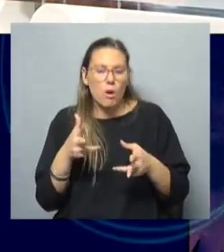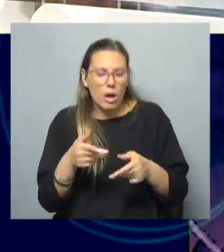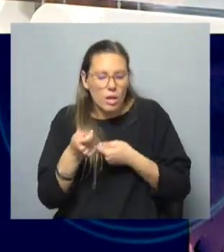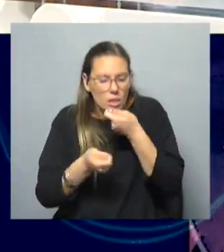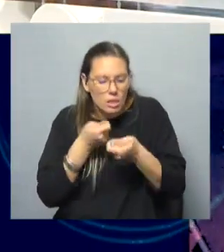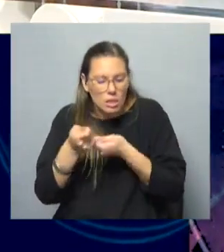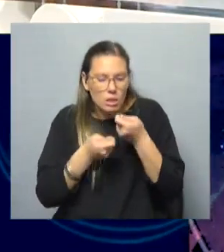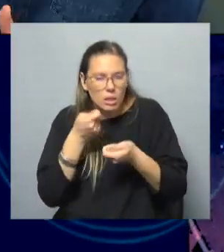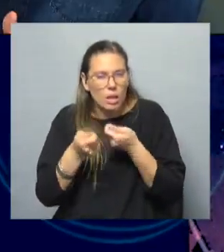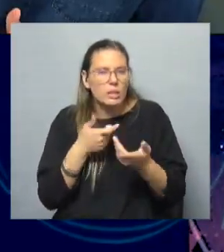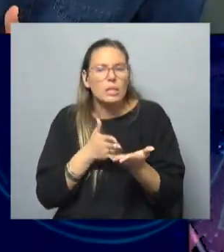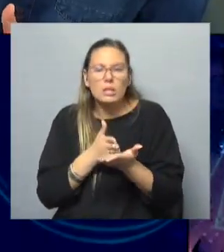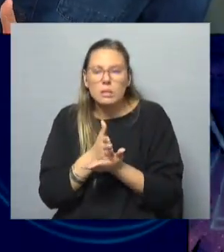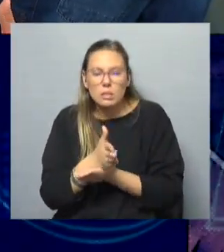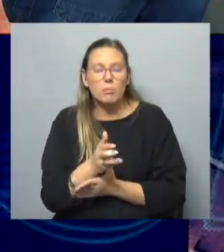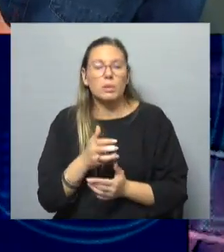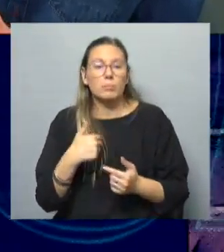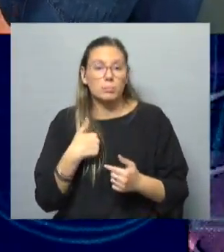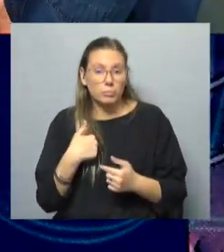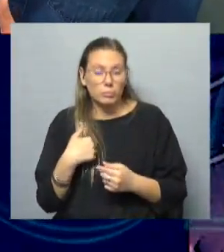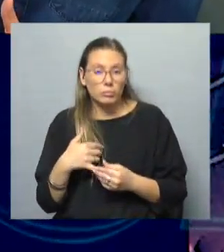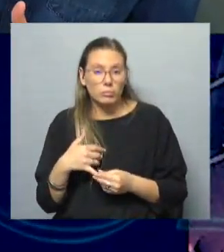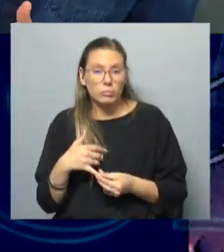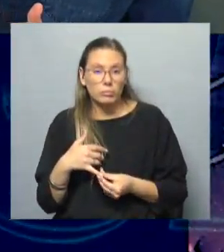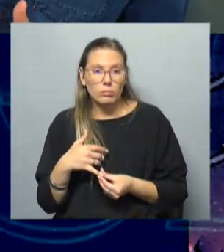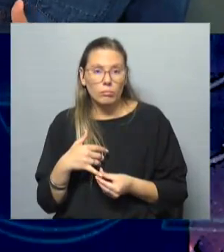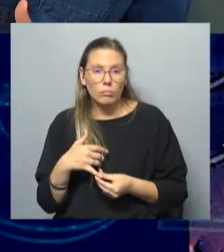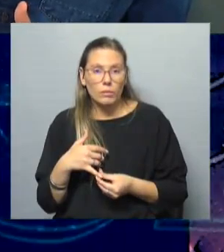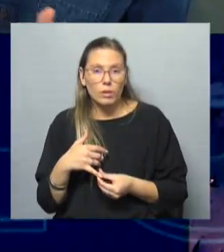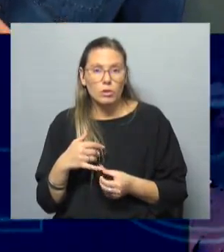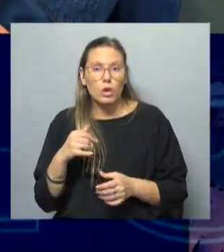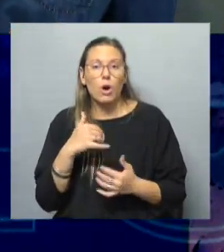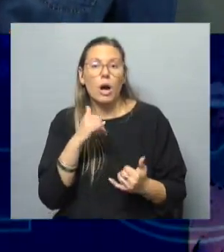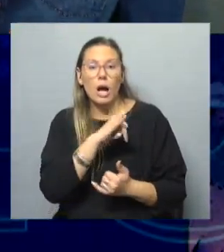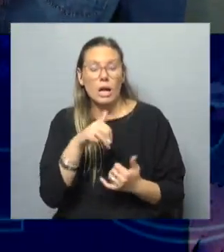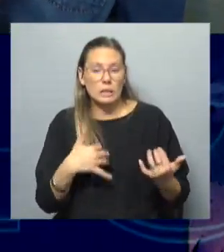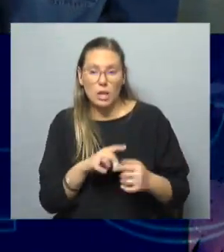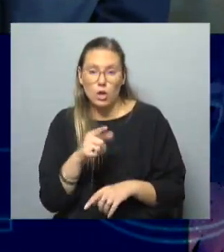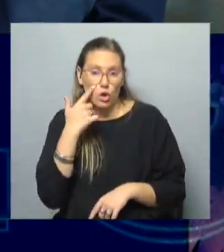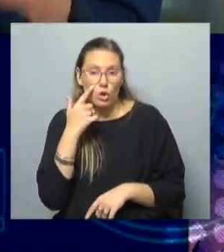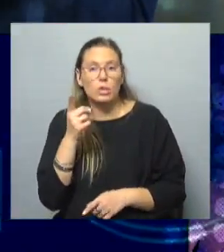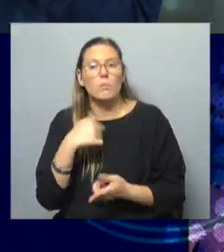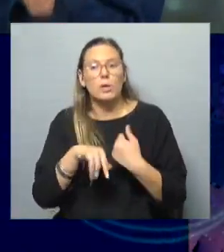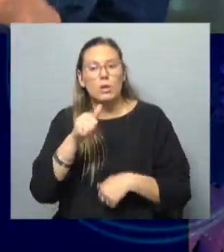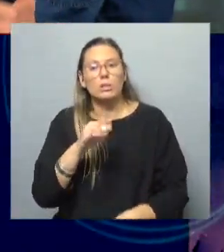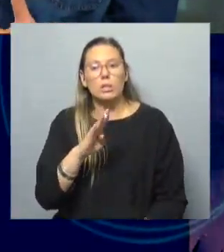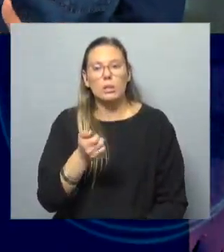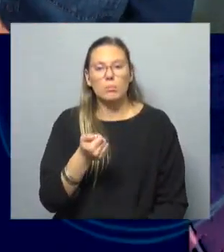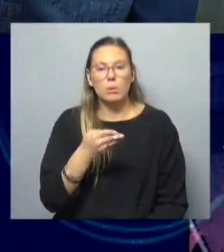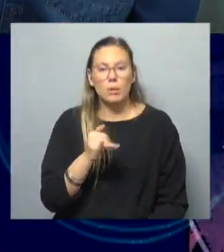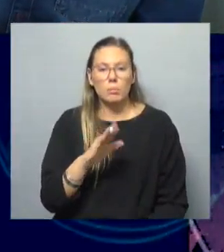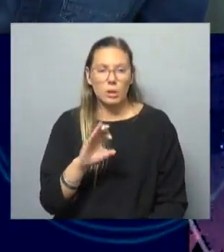claro. En mi caso no, yo a Zita Rosa no lo conocí, pero conocí a Papico un poco como el que tomaba la posta de